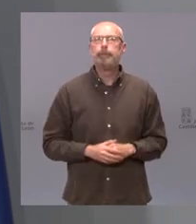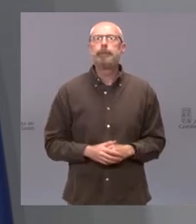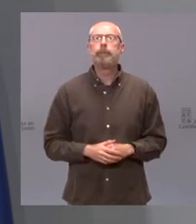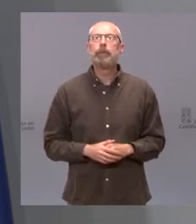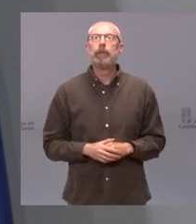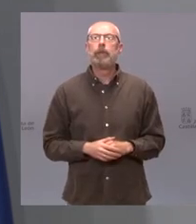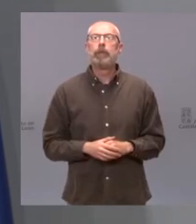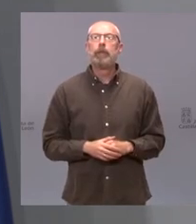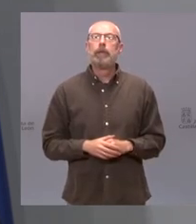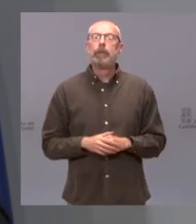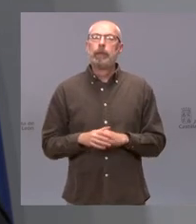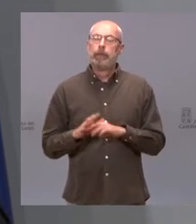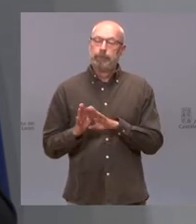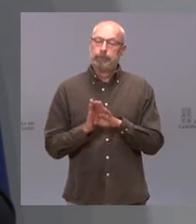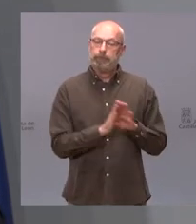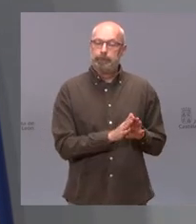Sobre